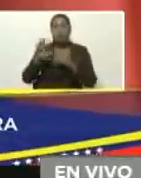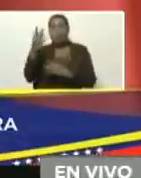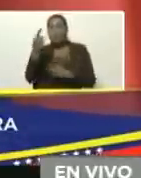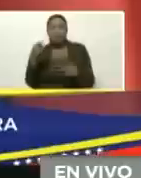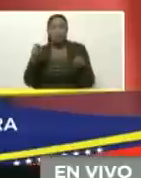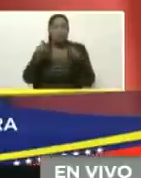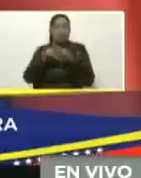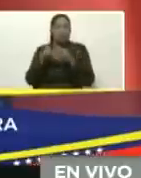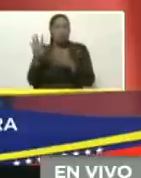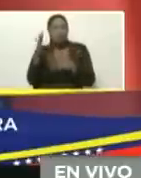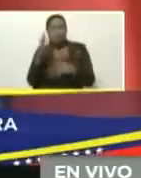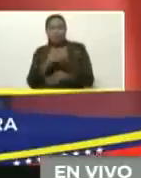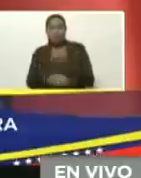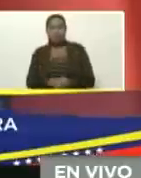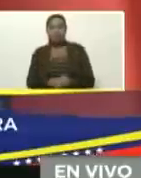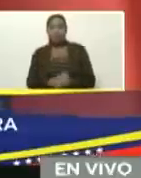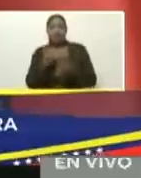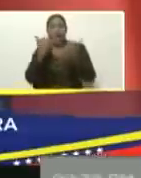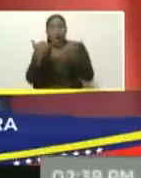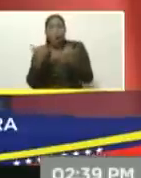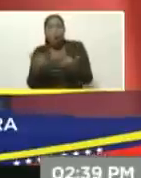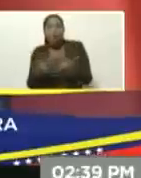parecido. Ahora mismo,